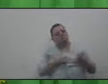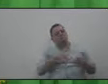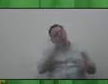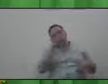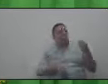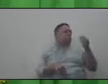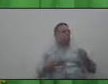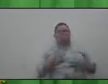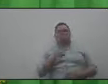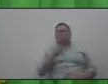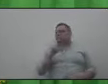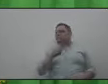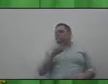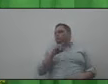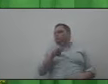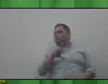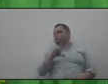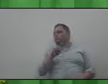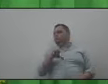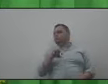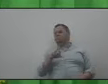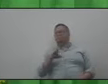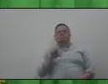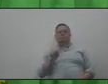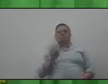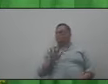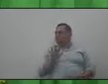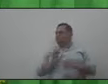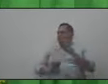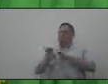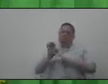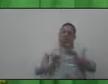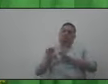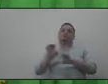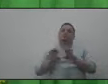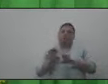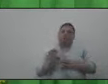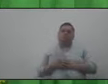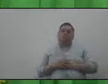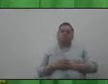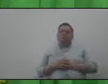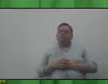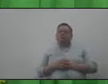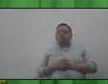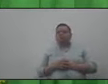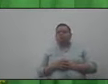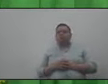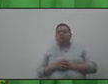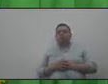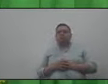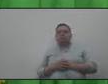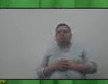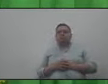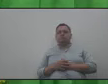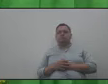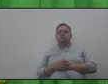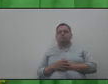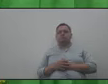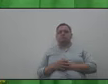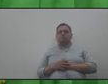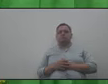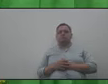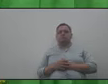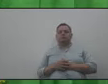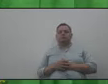gestión de Capresoca, no saldrán a defenderla y eso pues será una pérdida